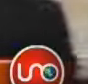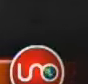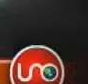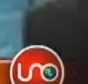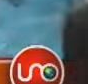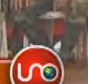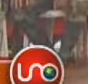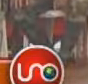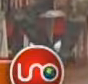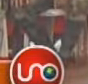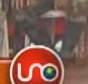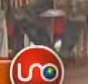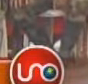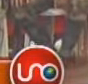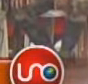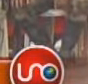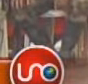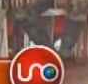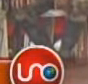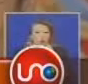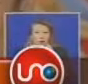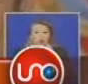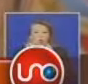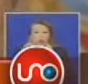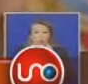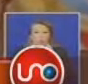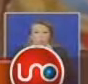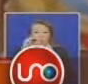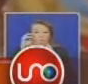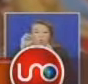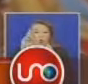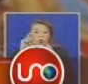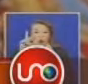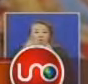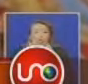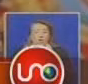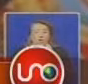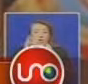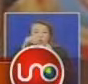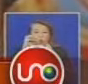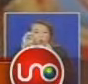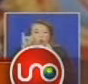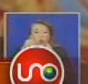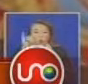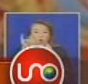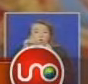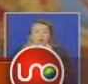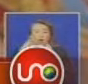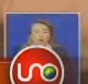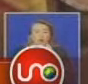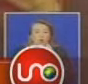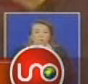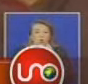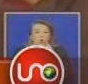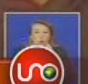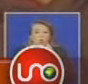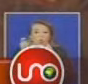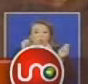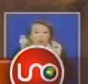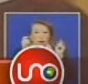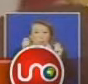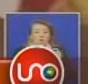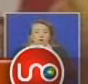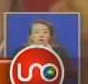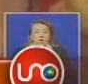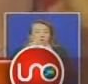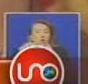la información sobre sus supuestos nexos con las FARC. Cuando el mono Jojoy dice que nos han ayudado en campaña, ahí está la prueba contundente que